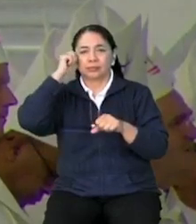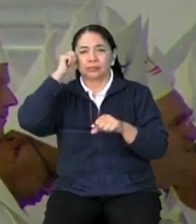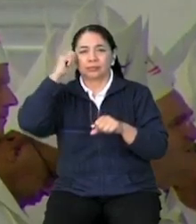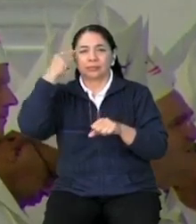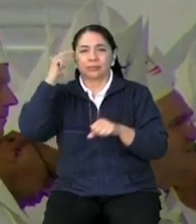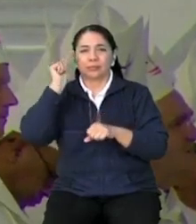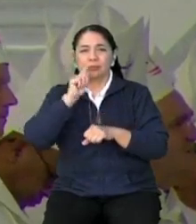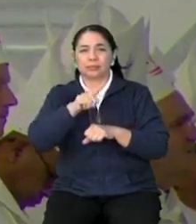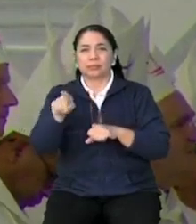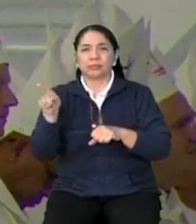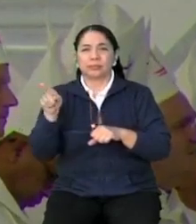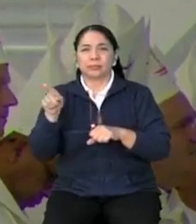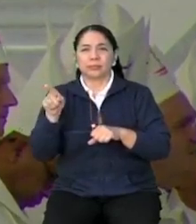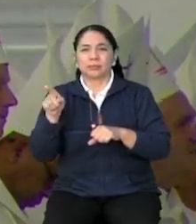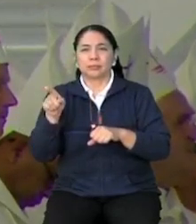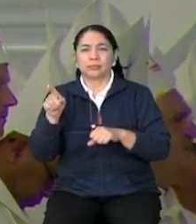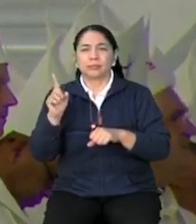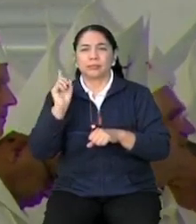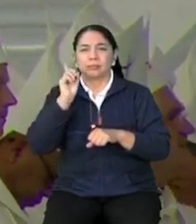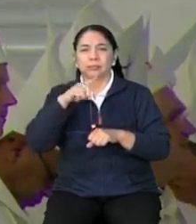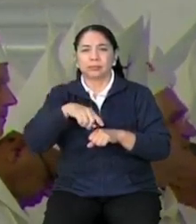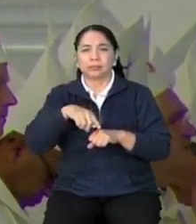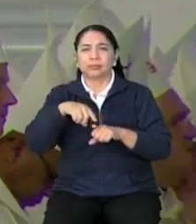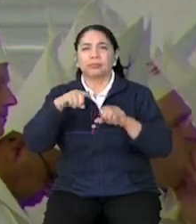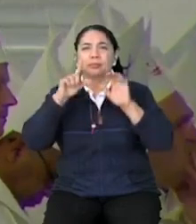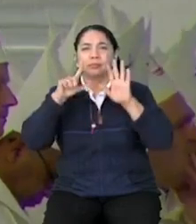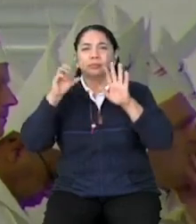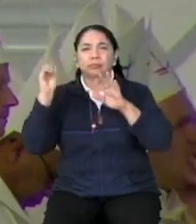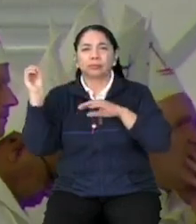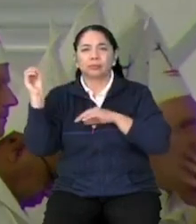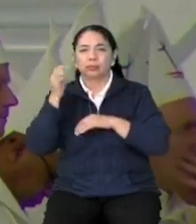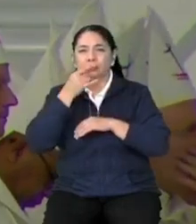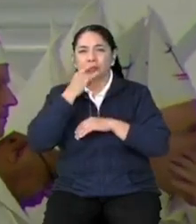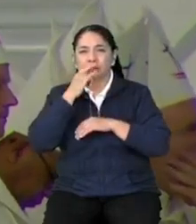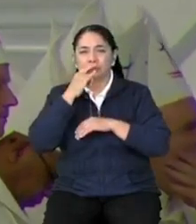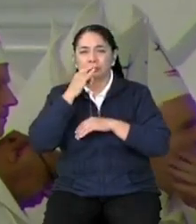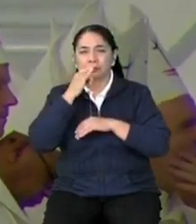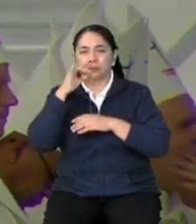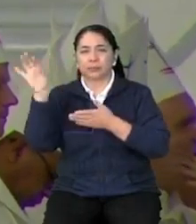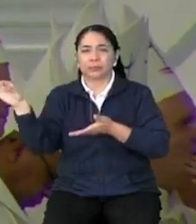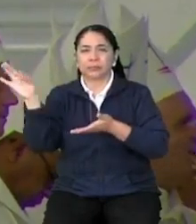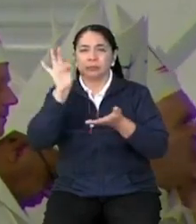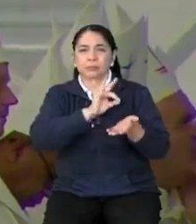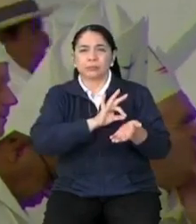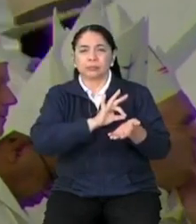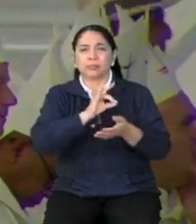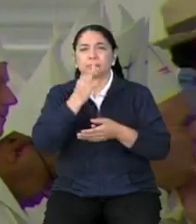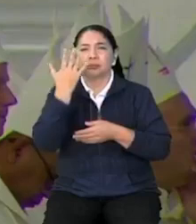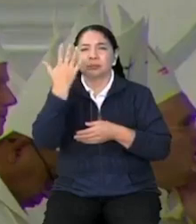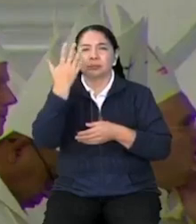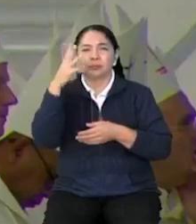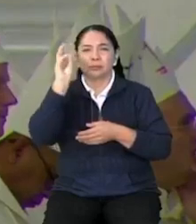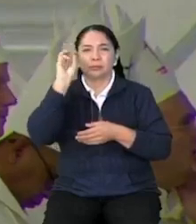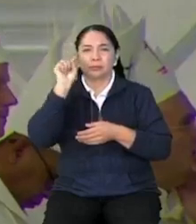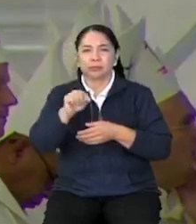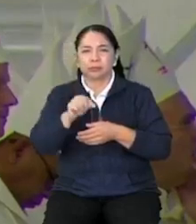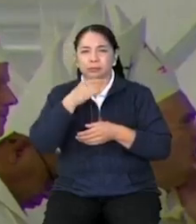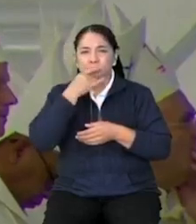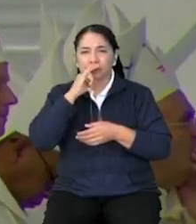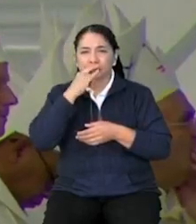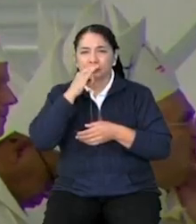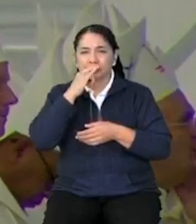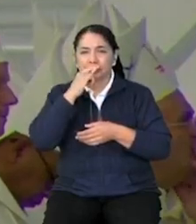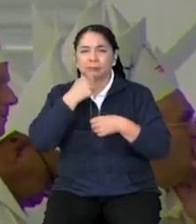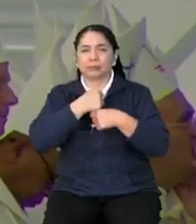para ustedes 1700 niños que representan a los 16000 niños